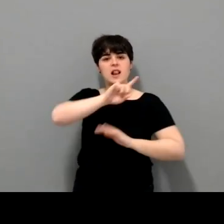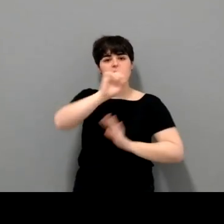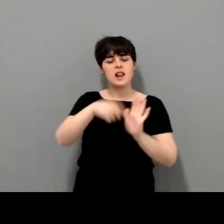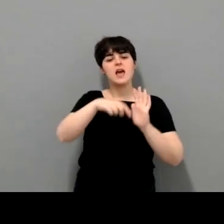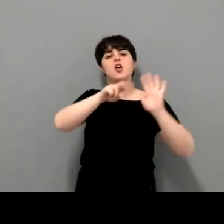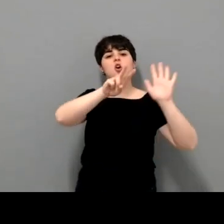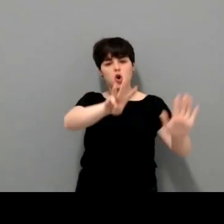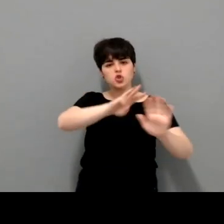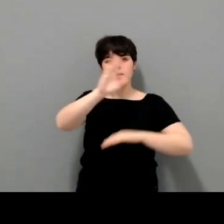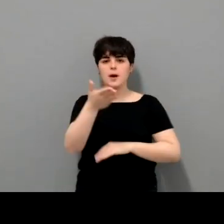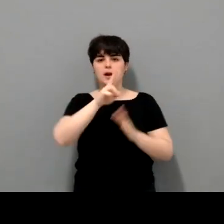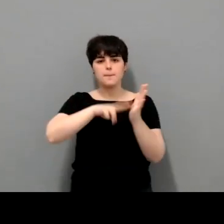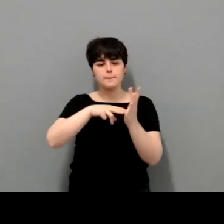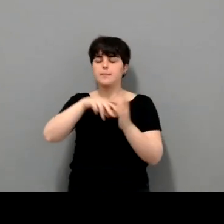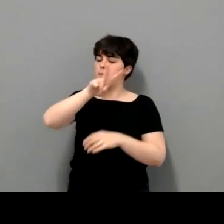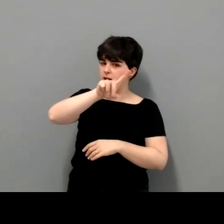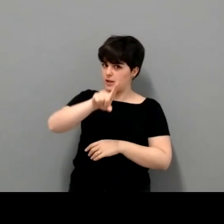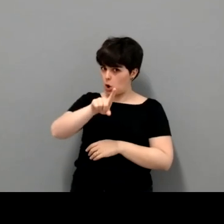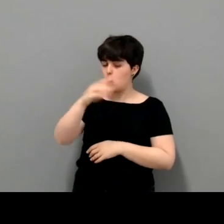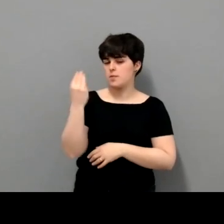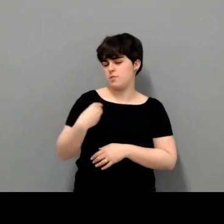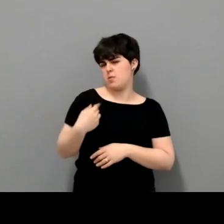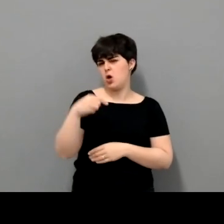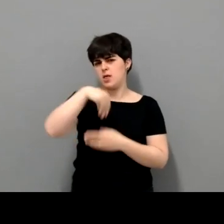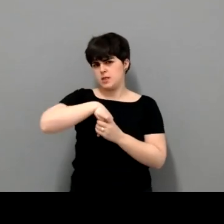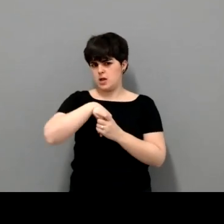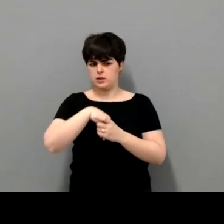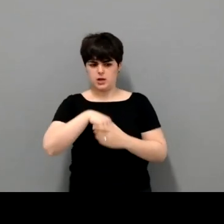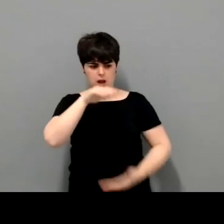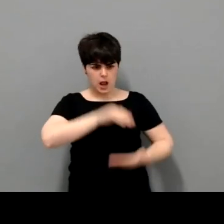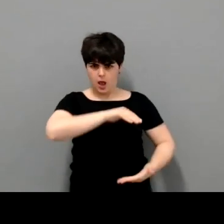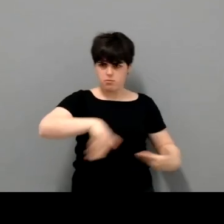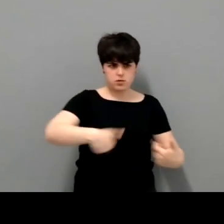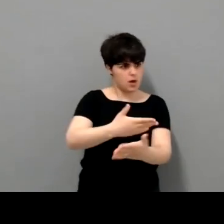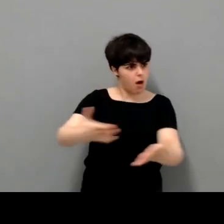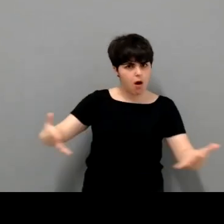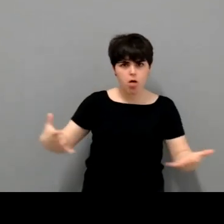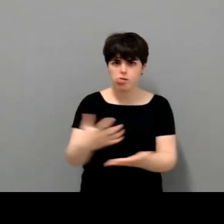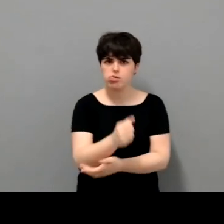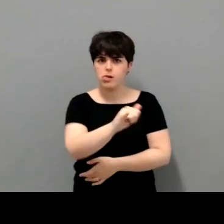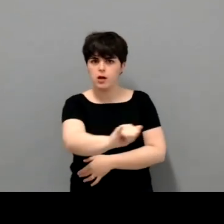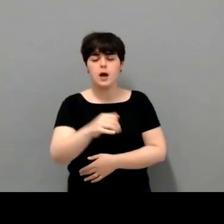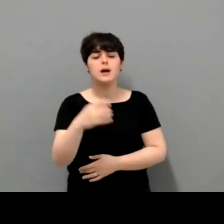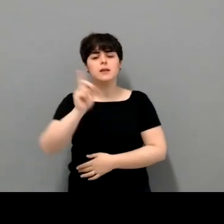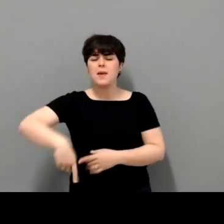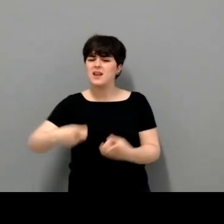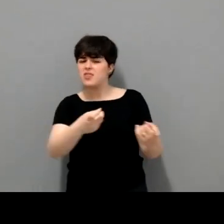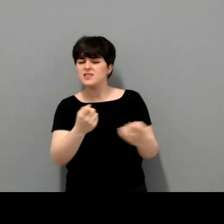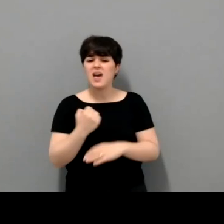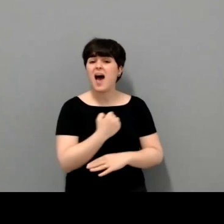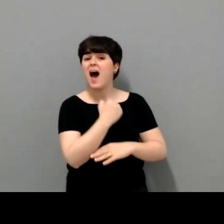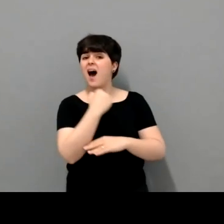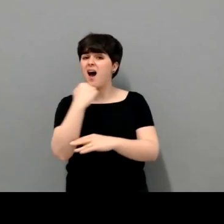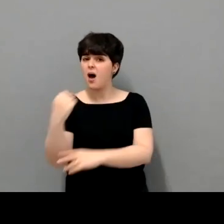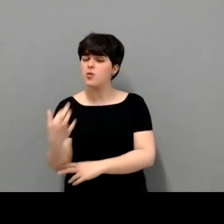8/21, que no solo recogía esa igual capacidad de todos, sino de la necesidad de apoyos, la necesidad